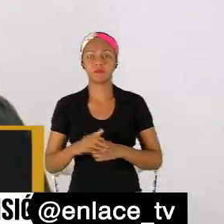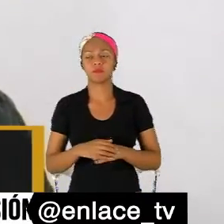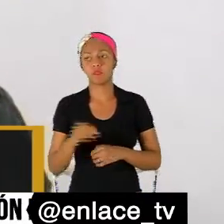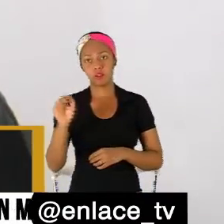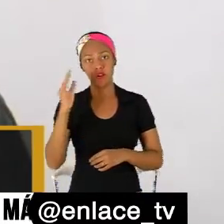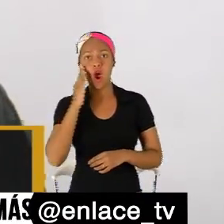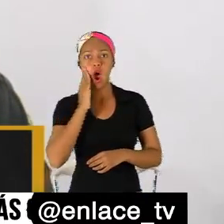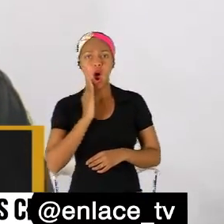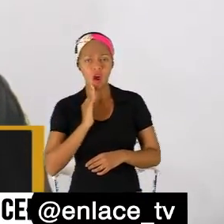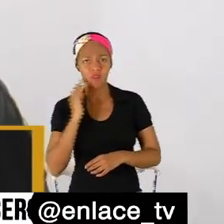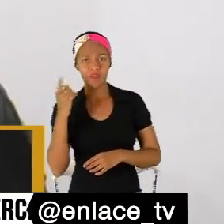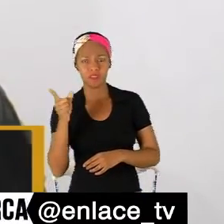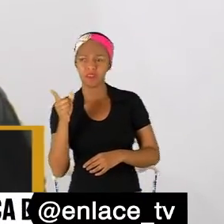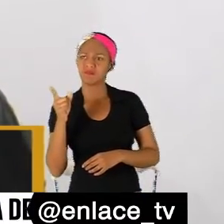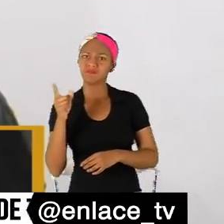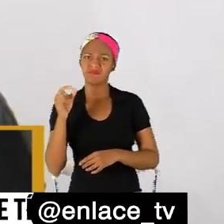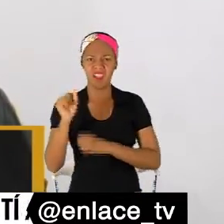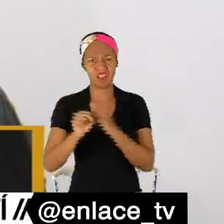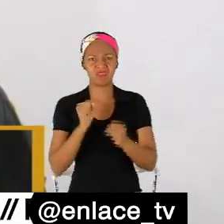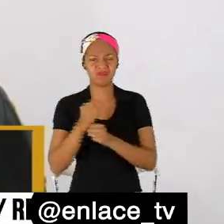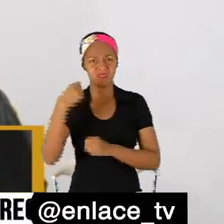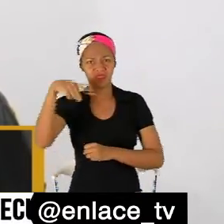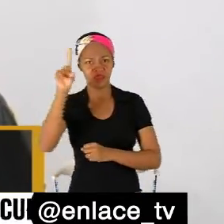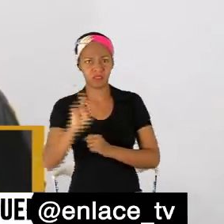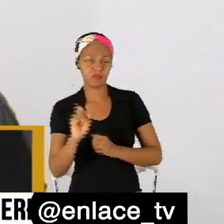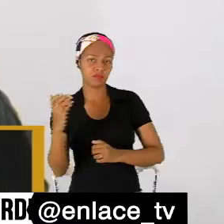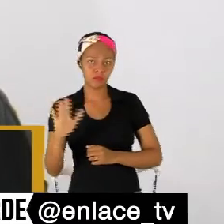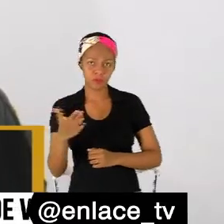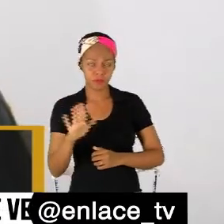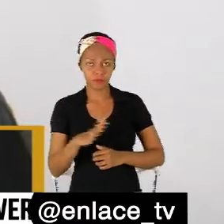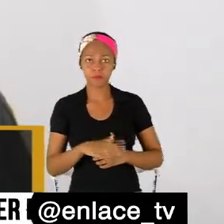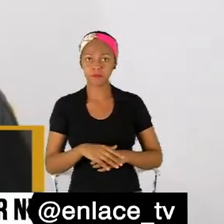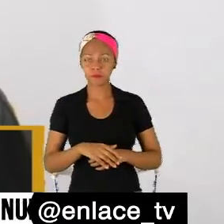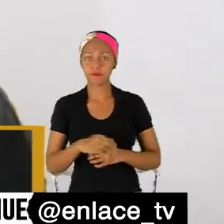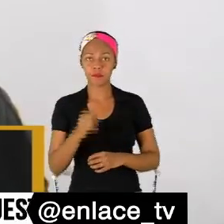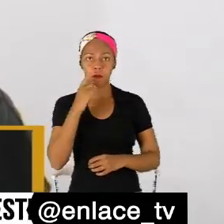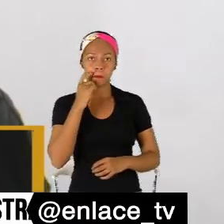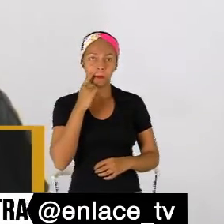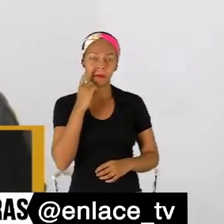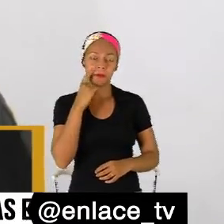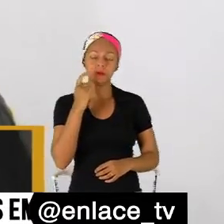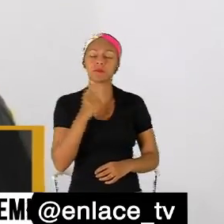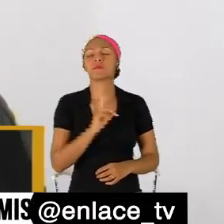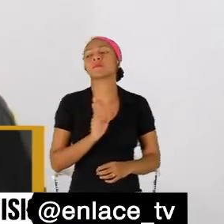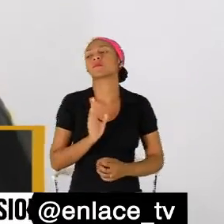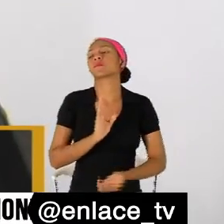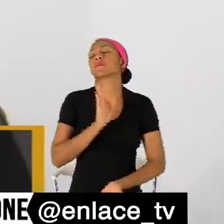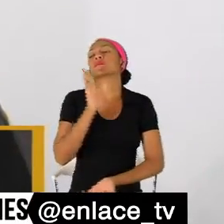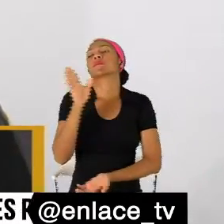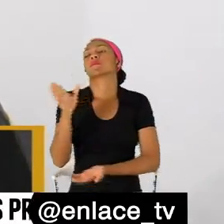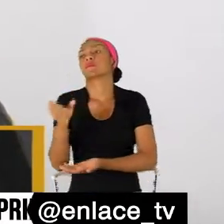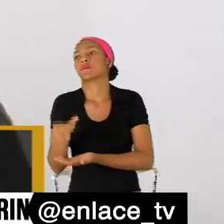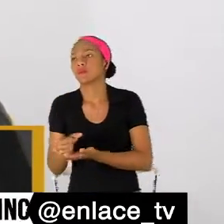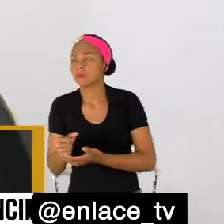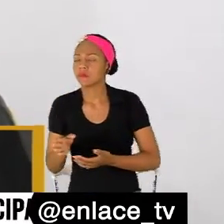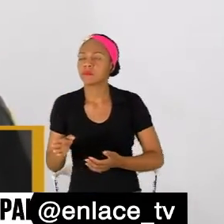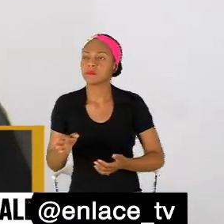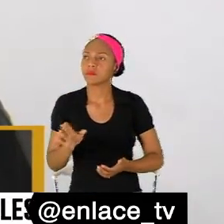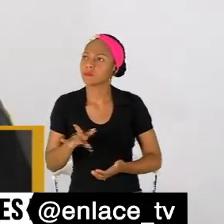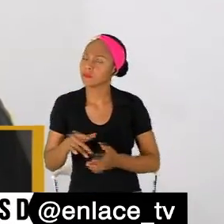adolescente de aproximadamente 16 años, el cual, pues, al llegar su padre al lugar de residencia, lo encuentra